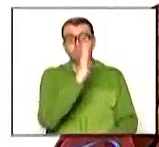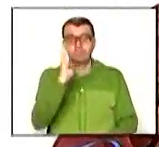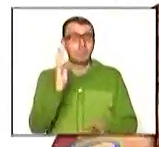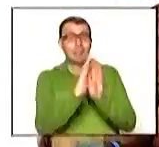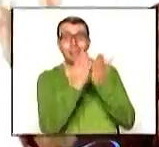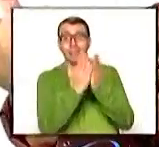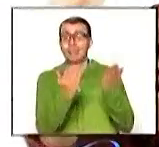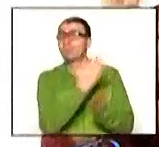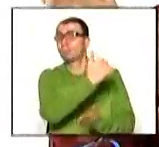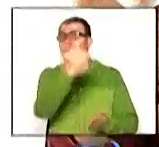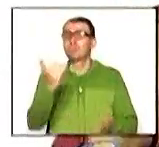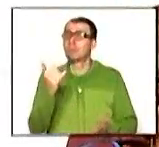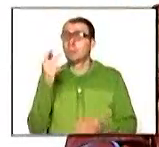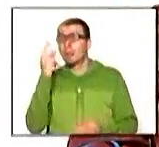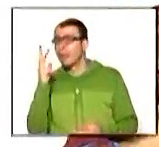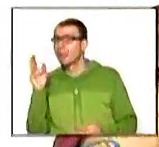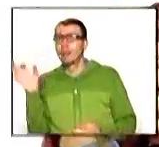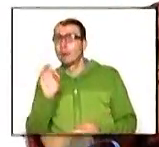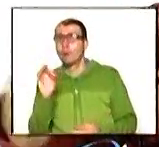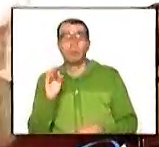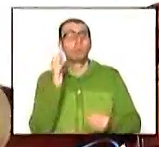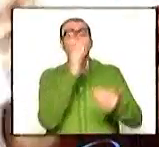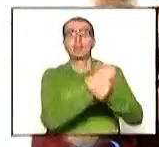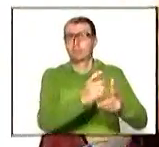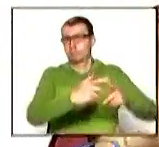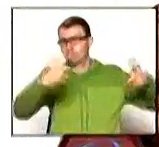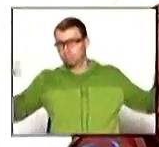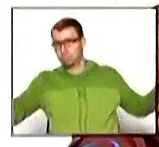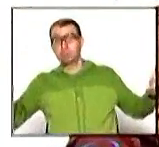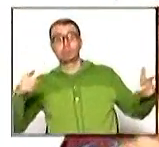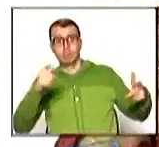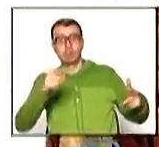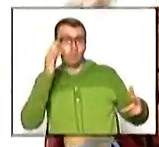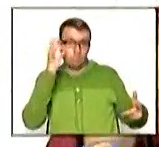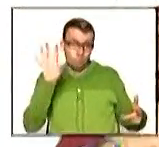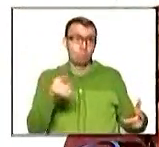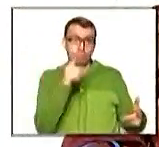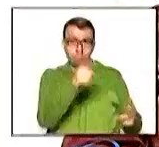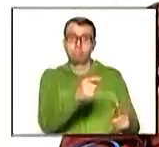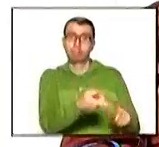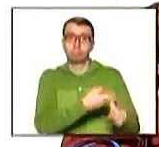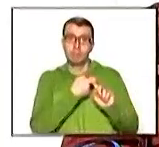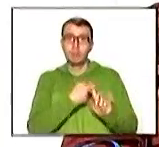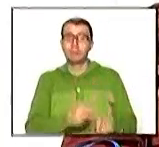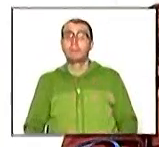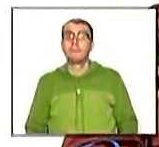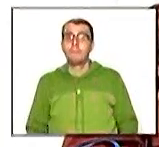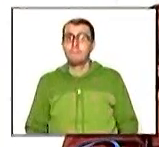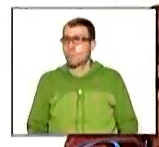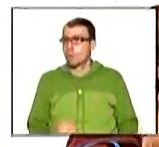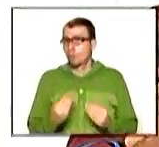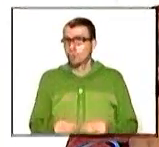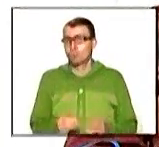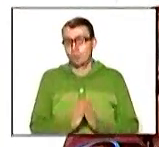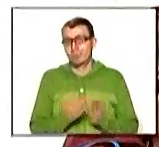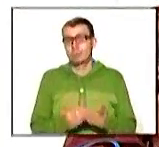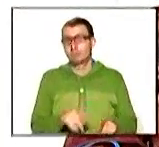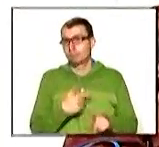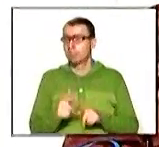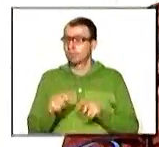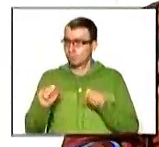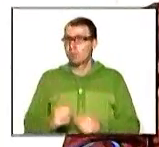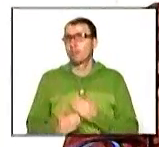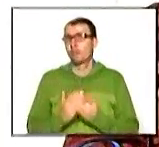librería, bueno, de una ciudad capital donde hay una más variedad, más grande variedad de libros y lo puede conseguir